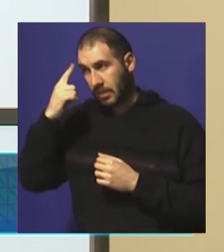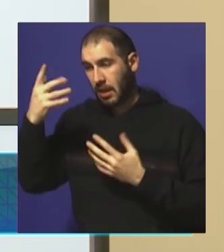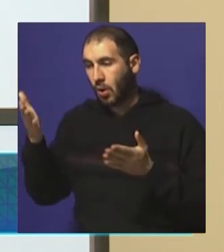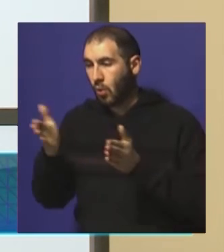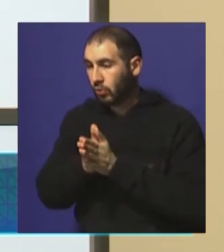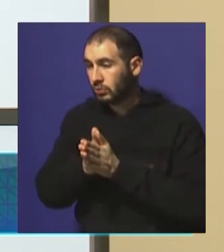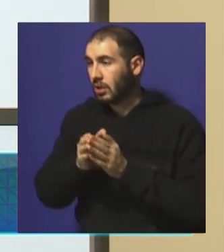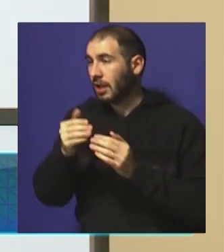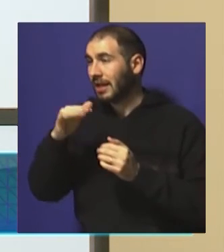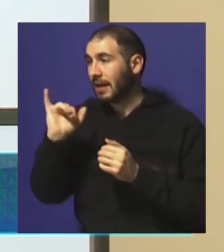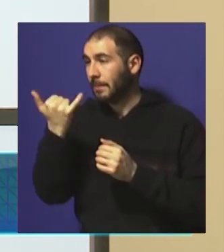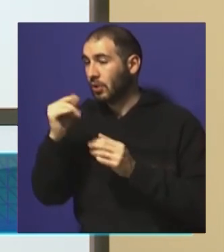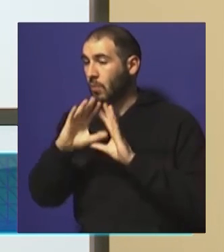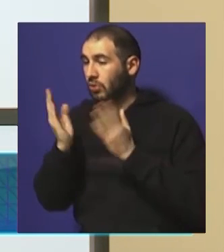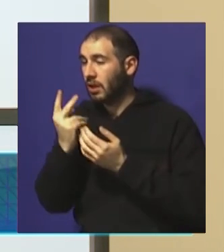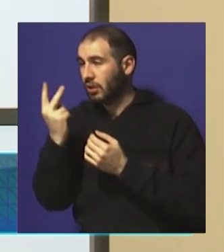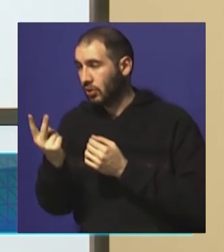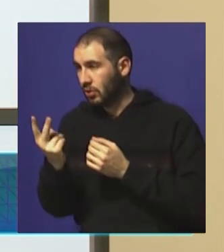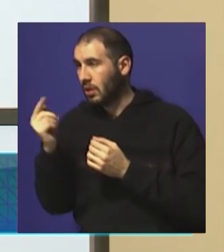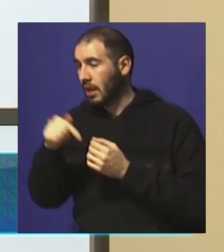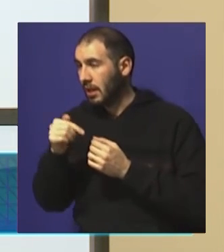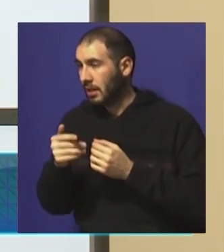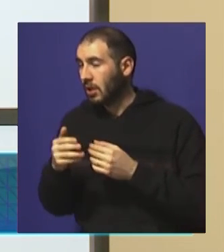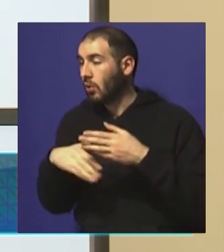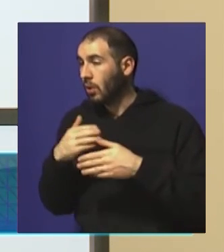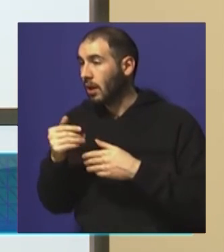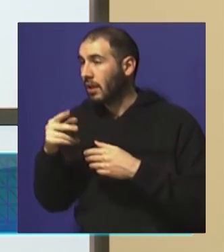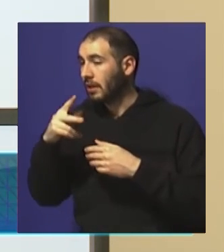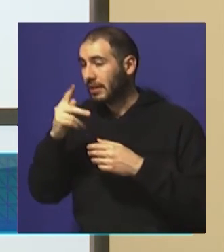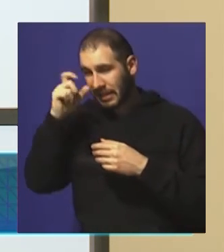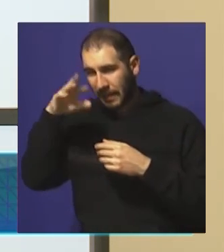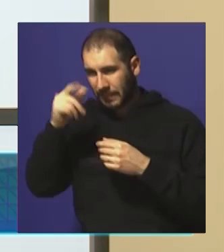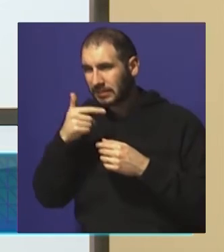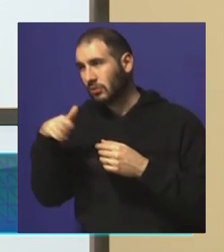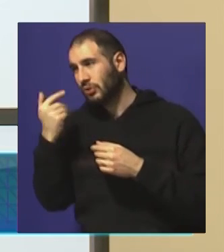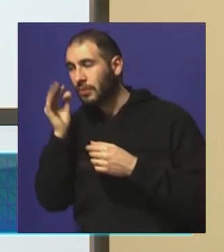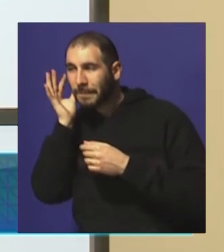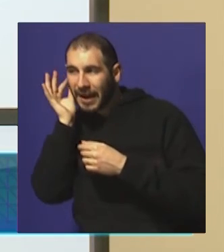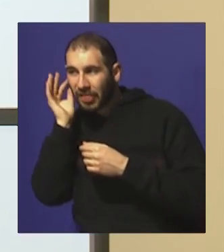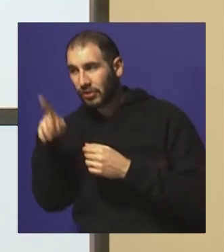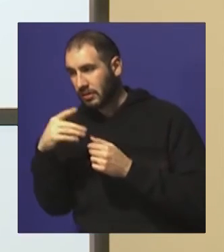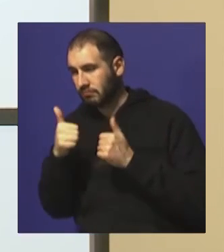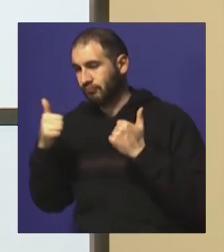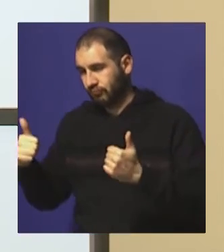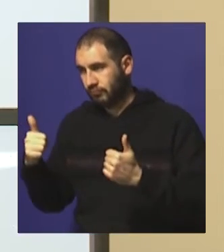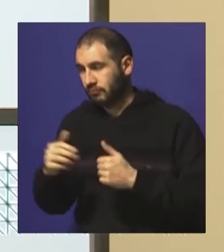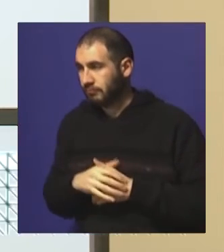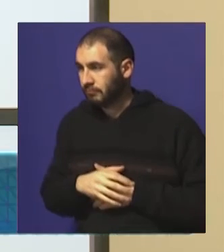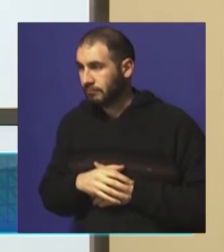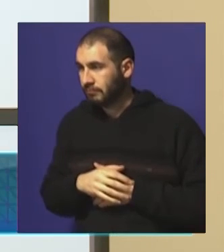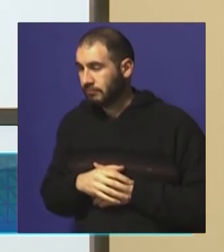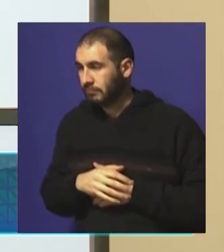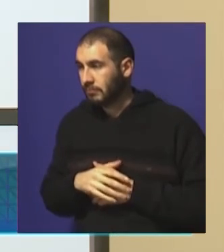que los dos campeones del mundo tuvieron estrellas, Mario Kempes en un lado, Diego Maradona en el otro. Y